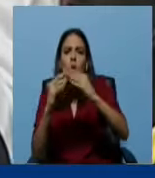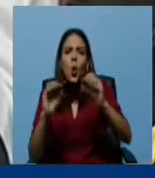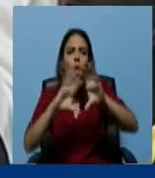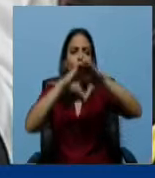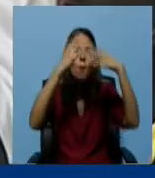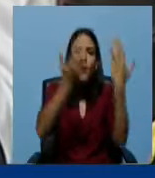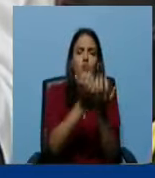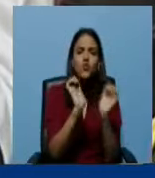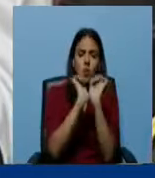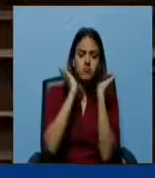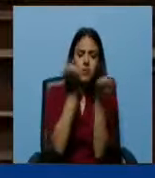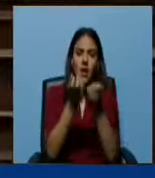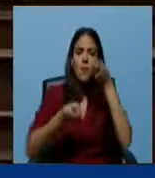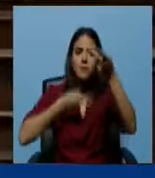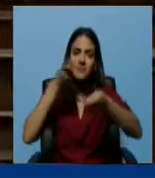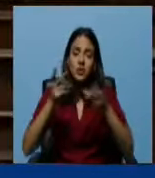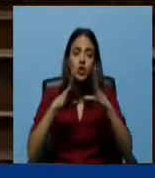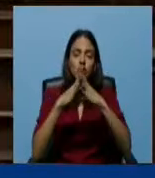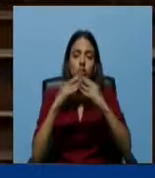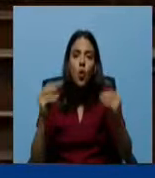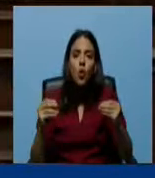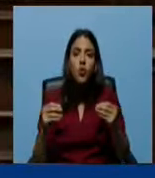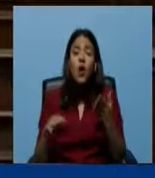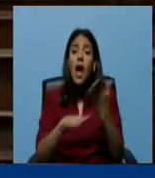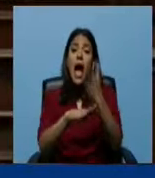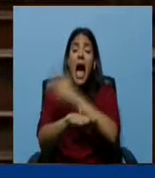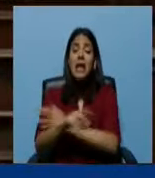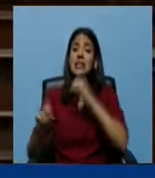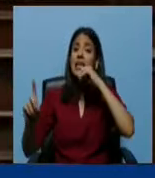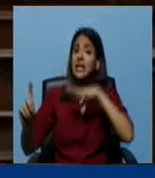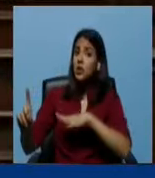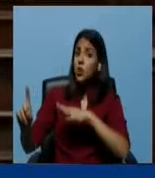distinta a la civilización conocida por nosotros.